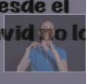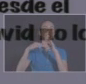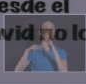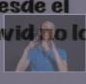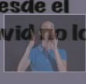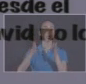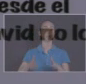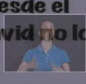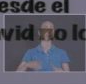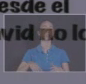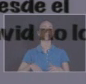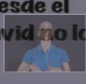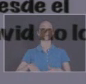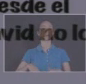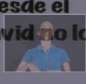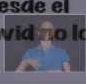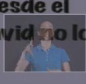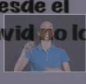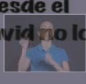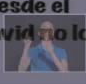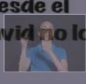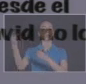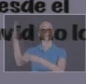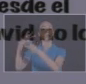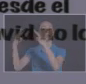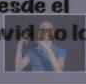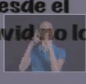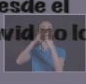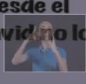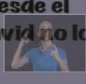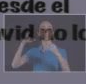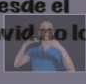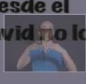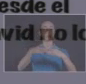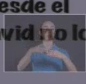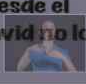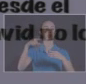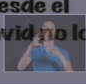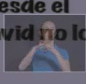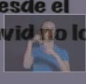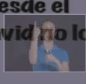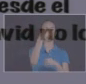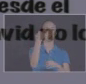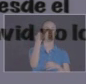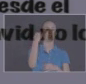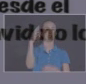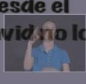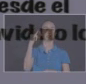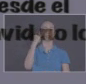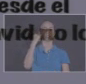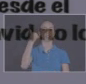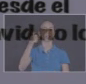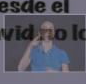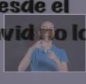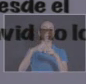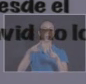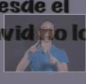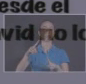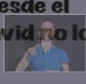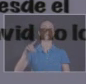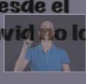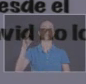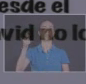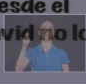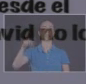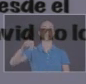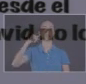Sira. Pero David no lo sabía. Eso es lo que dice el texto que estamos leyendo. Déjeme explicarle,